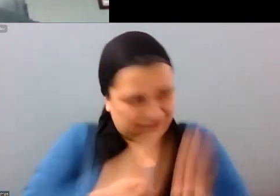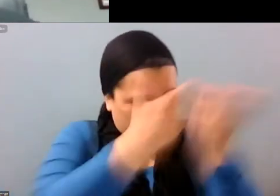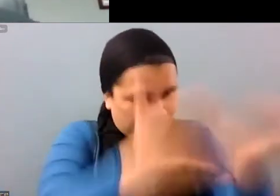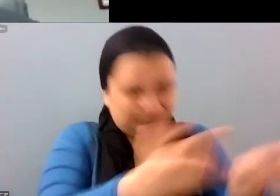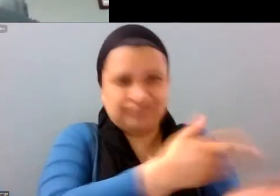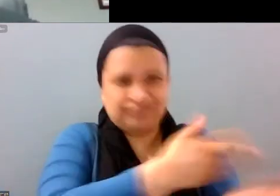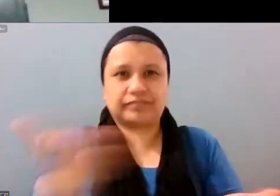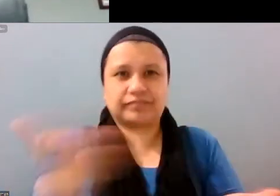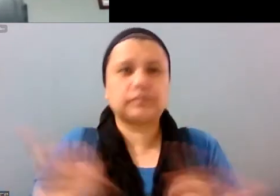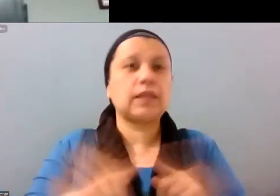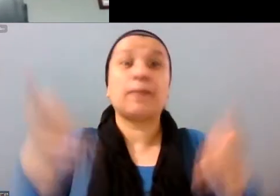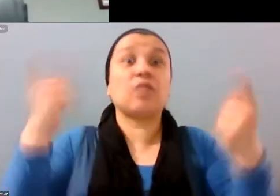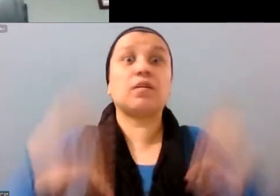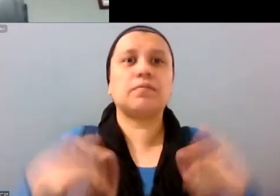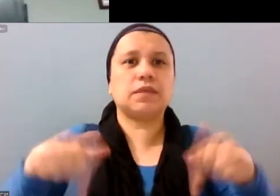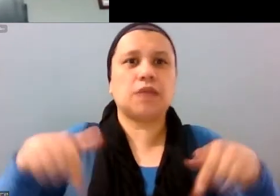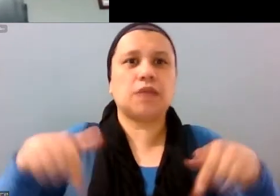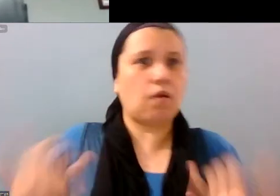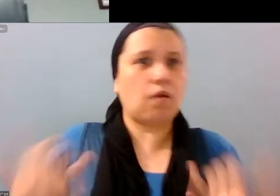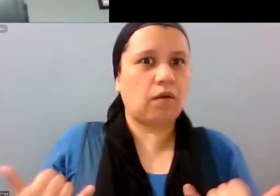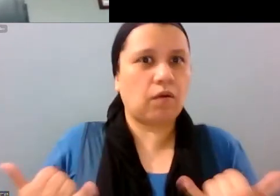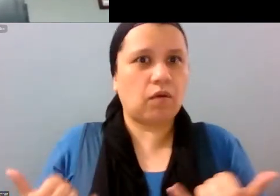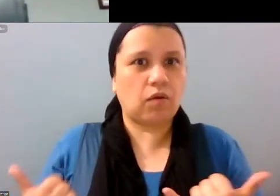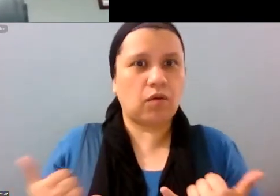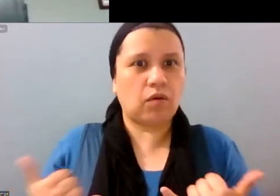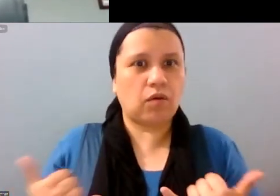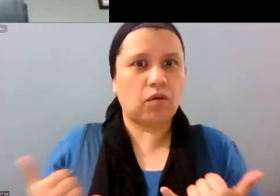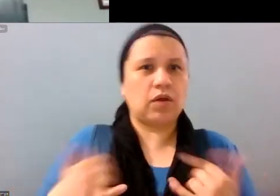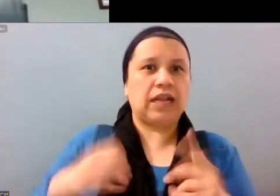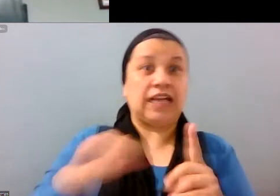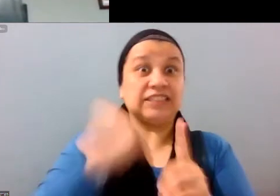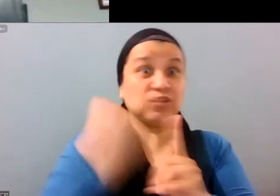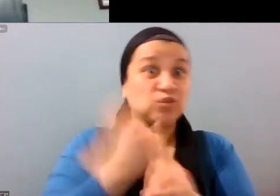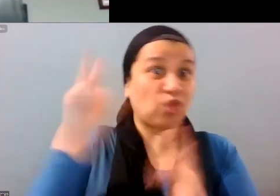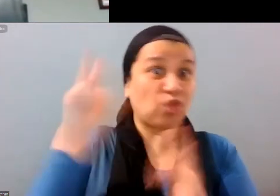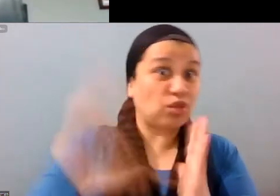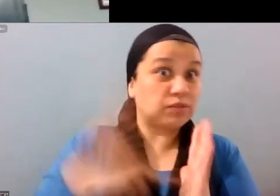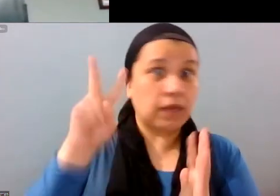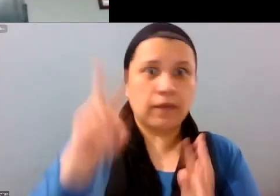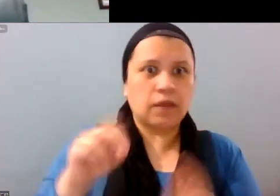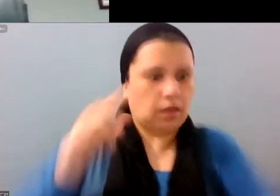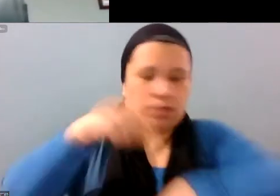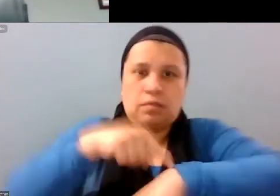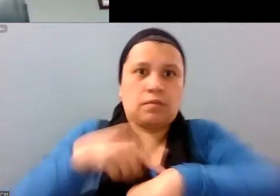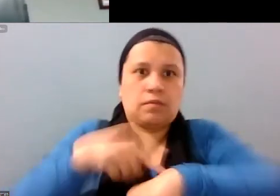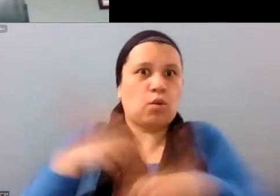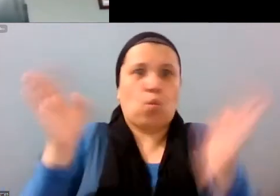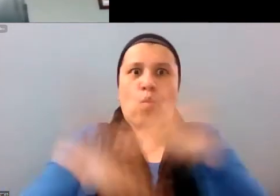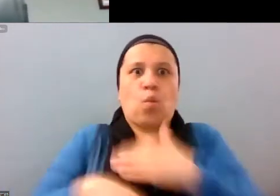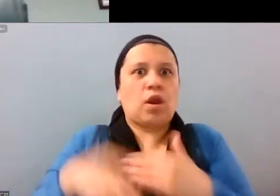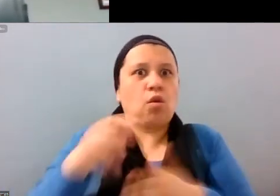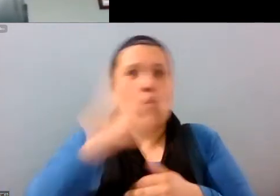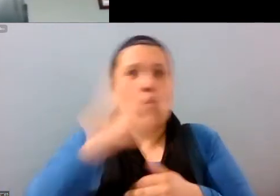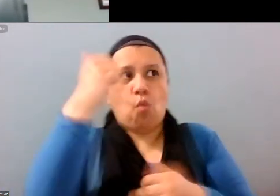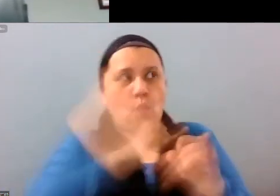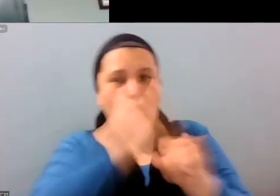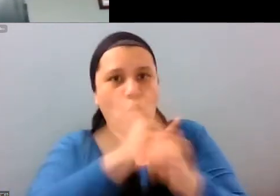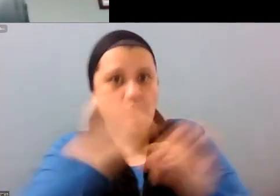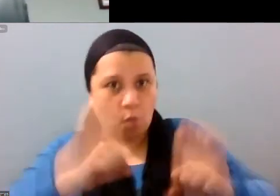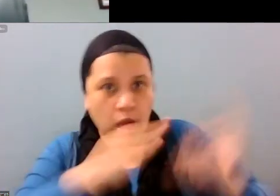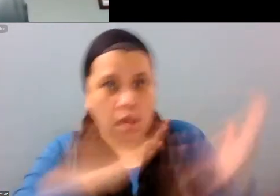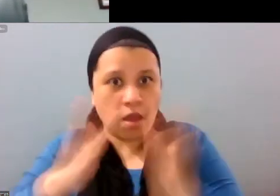pasa en una situación como la que se presentó en el año 2020 para que otras instituciones educativas puedan prepararse en